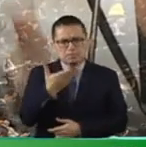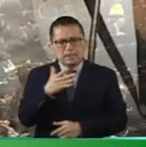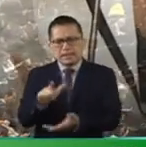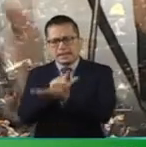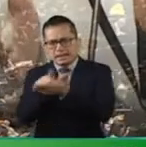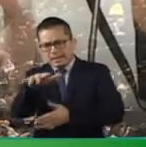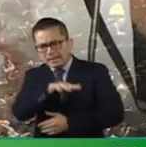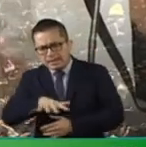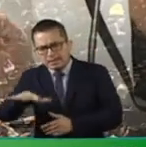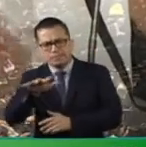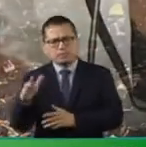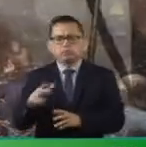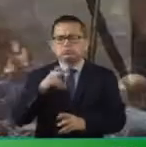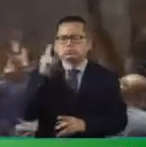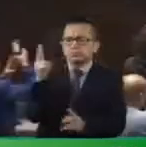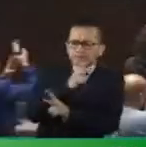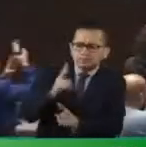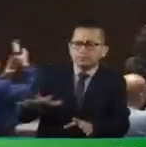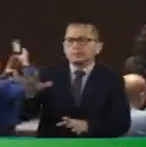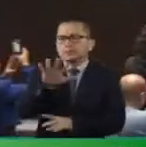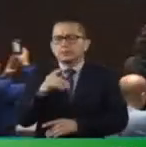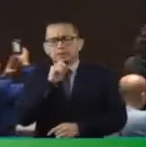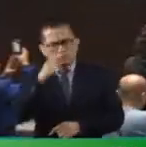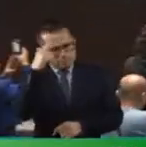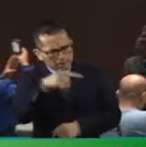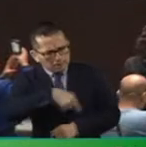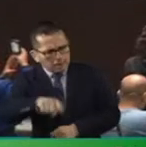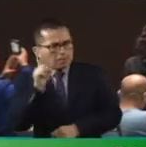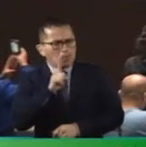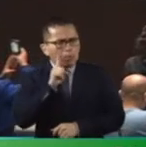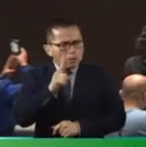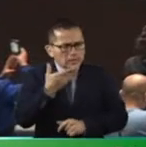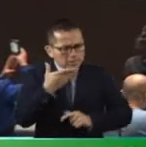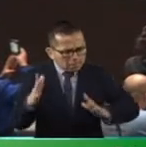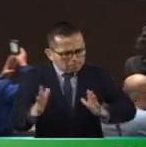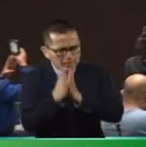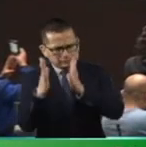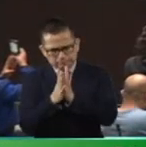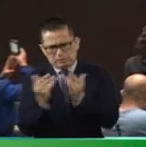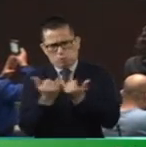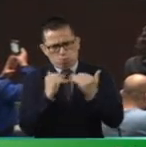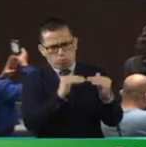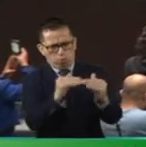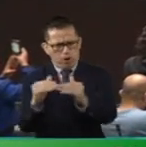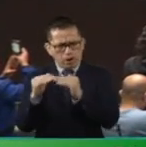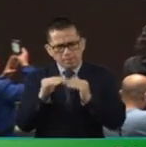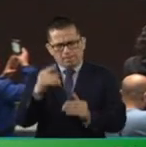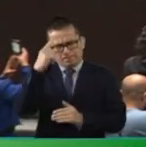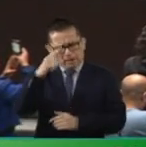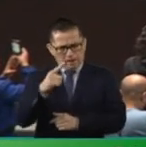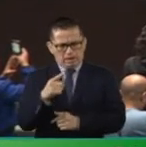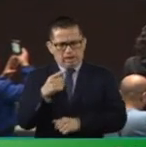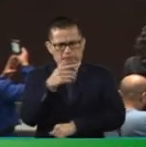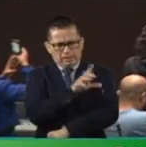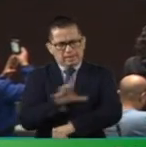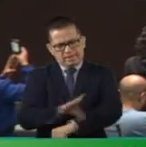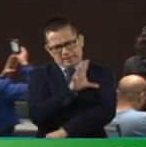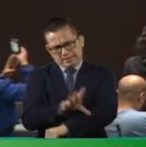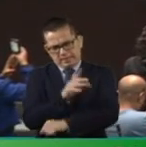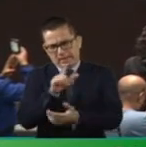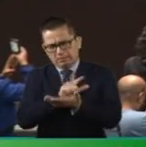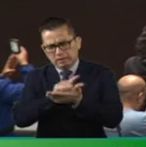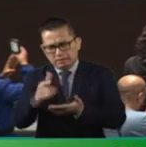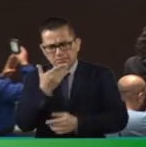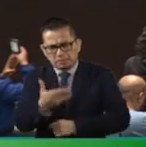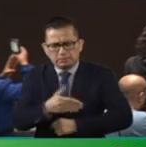que permita que las mujeres también accedan de manera participativa en el proceso de las energías, porque es